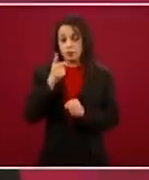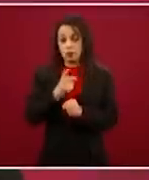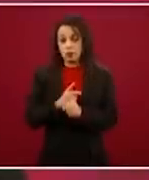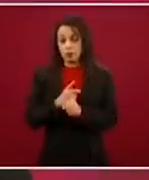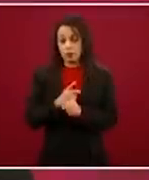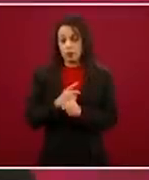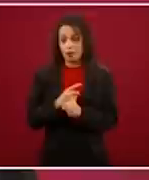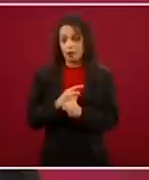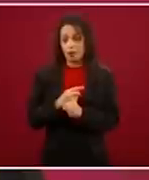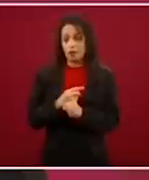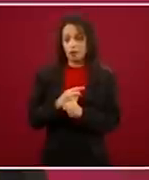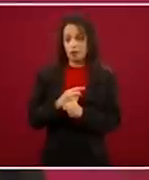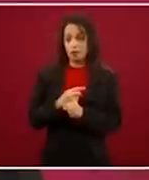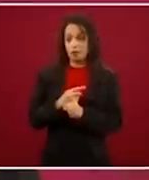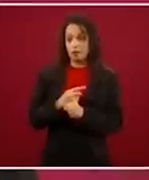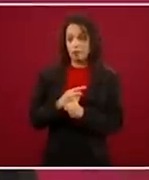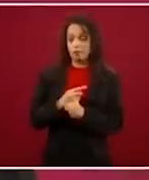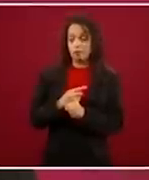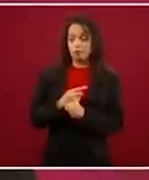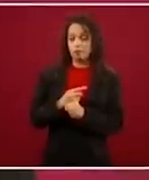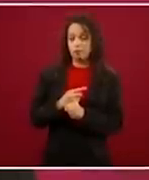Pública